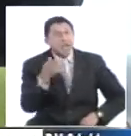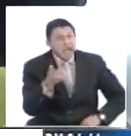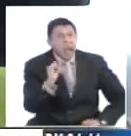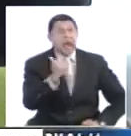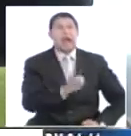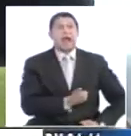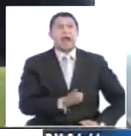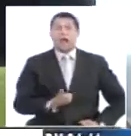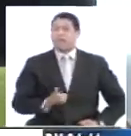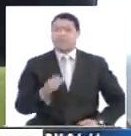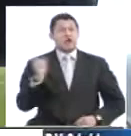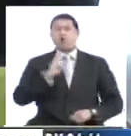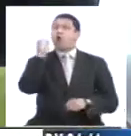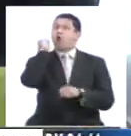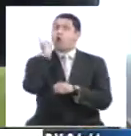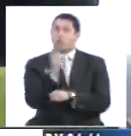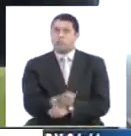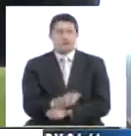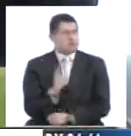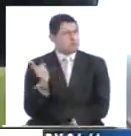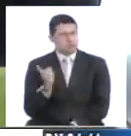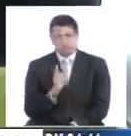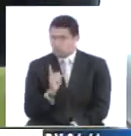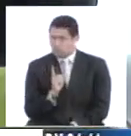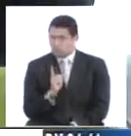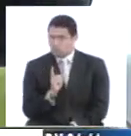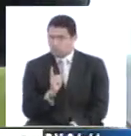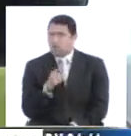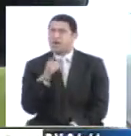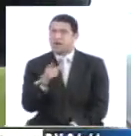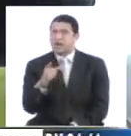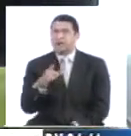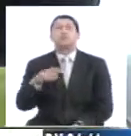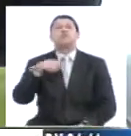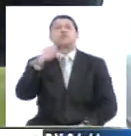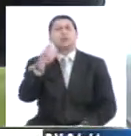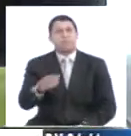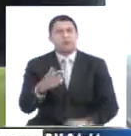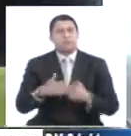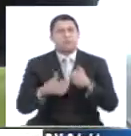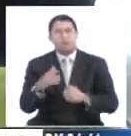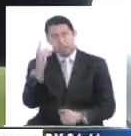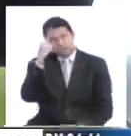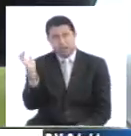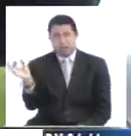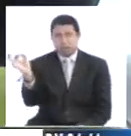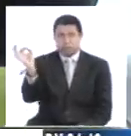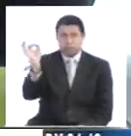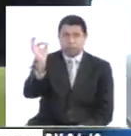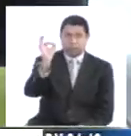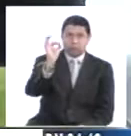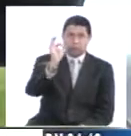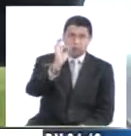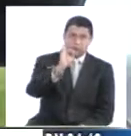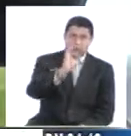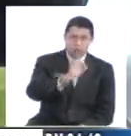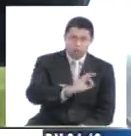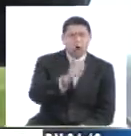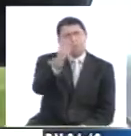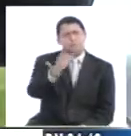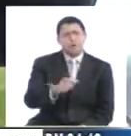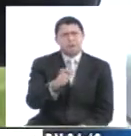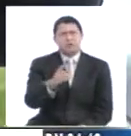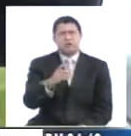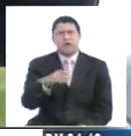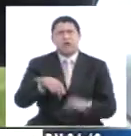no de forma más no de forma autómata porque eso lo que trae como consecuencia que durante todo el día sea por ejemplo hay personas que